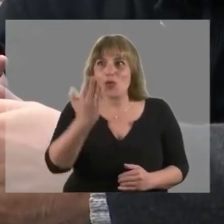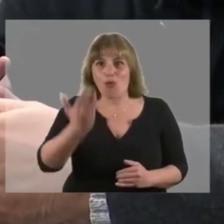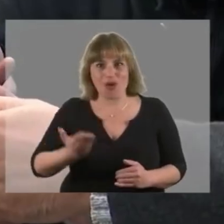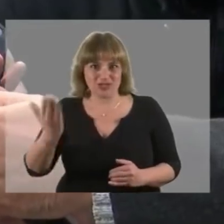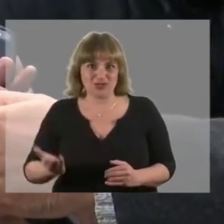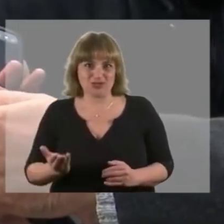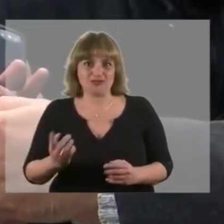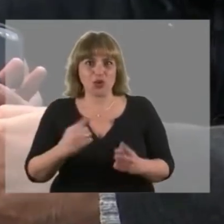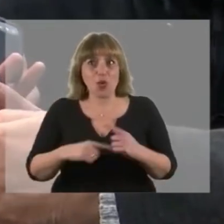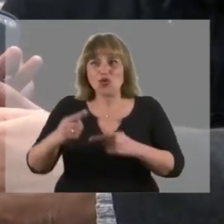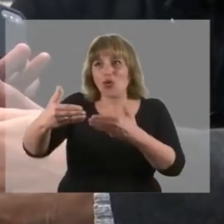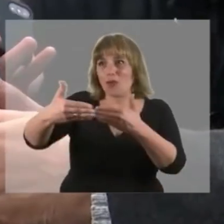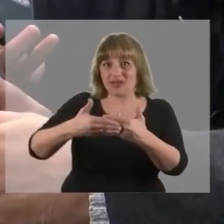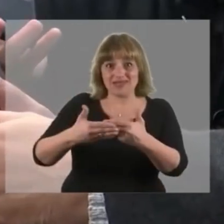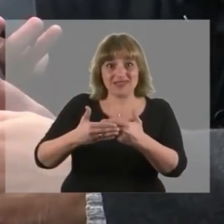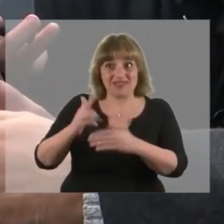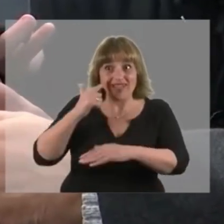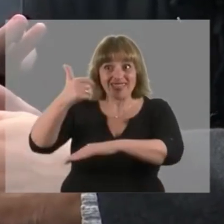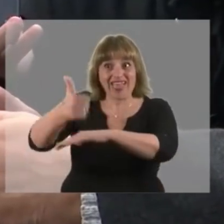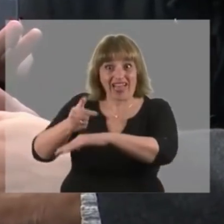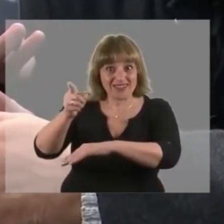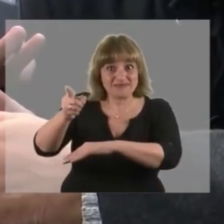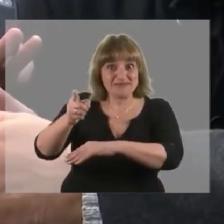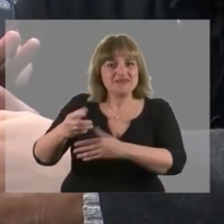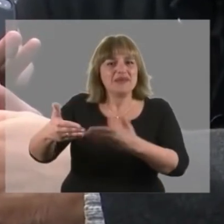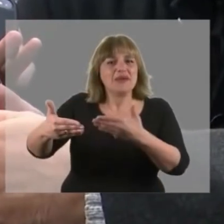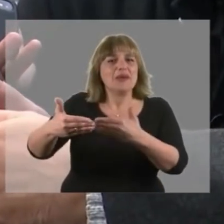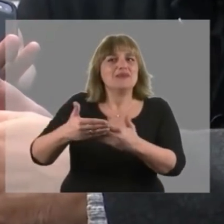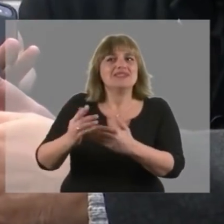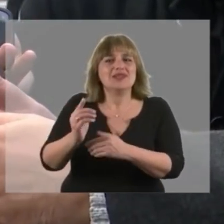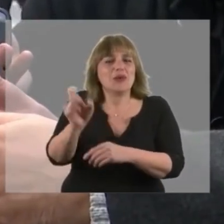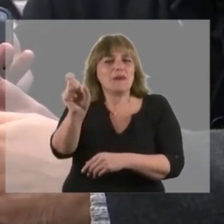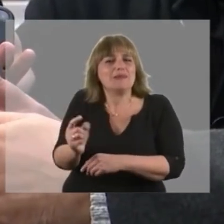que está ahí atrás me decía,